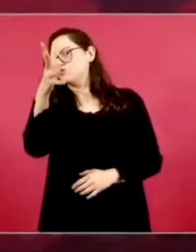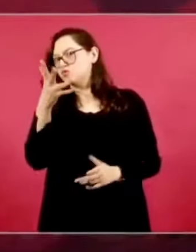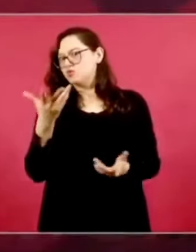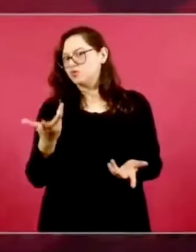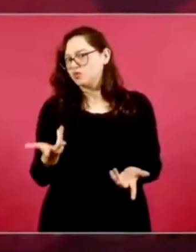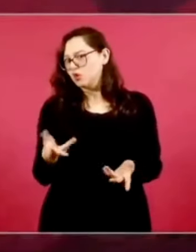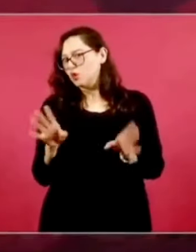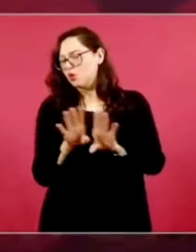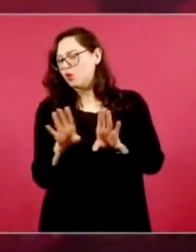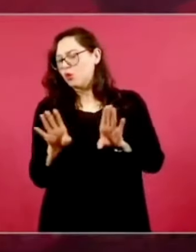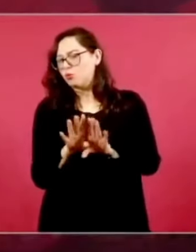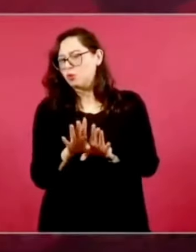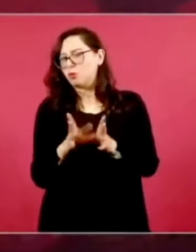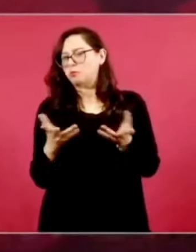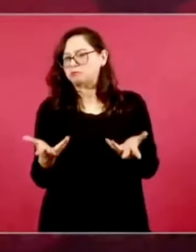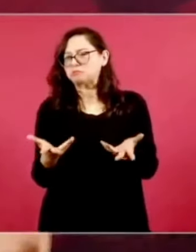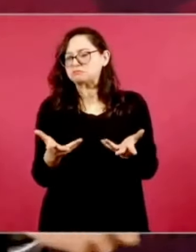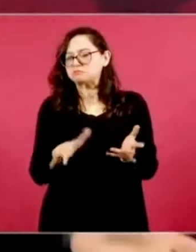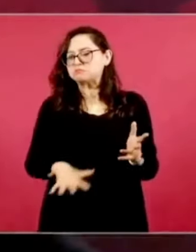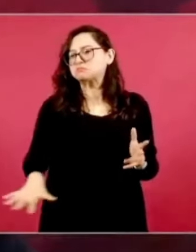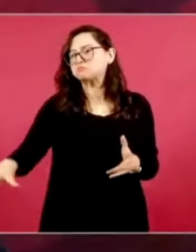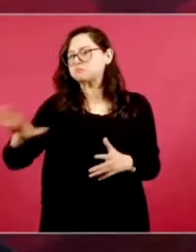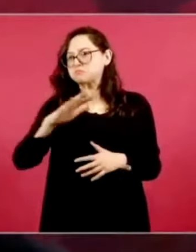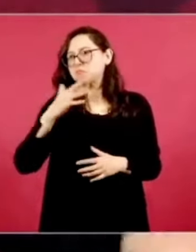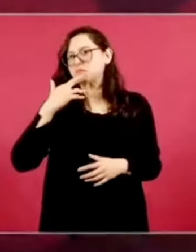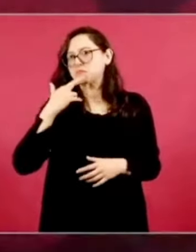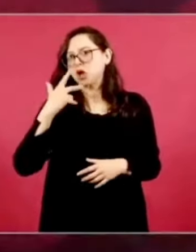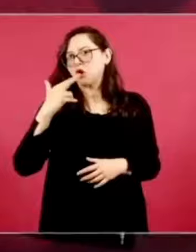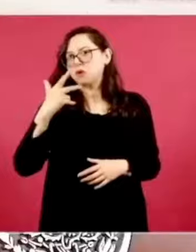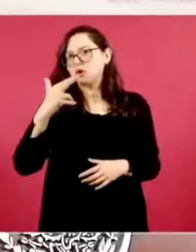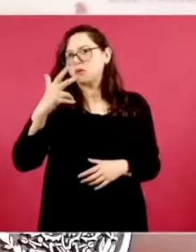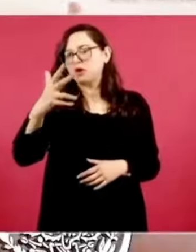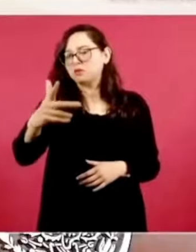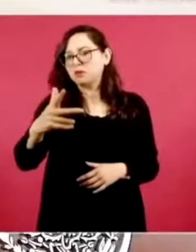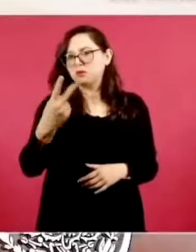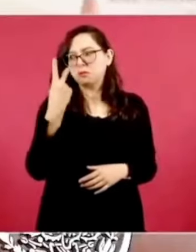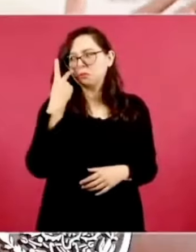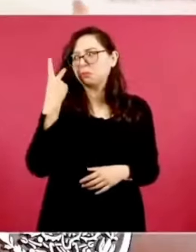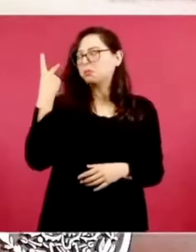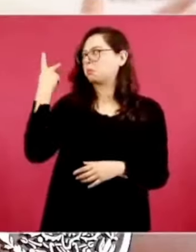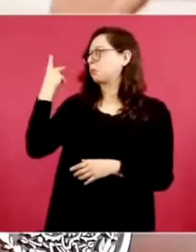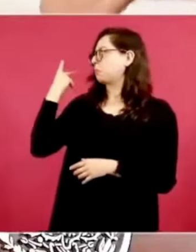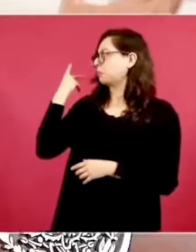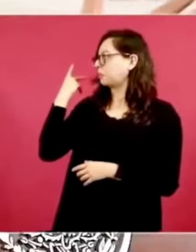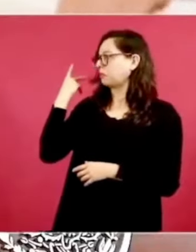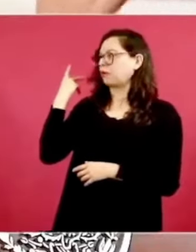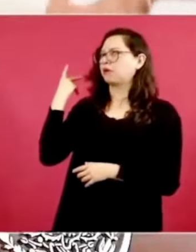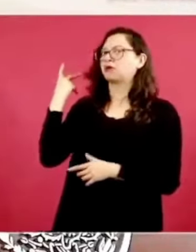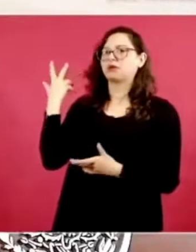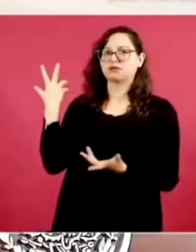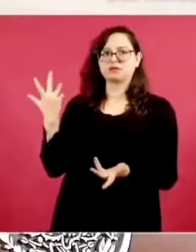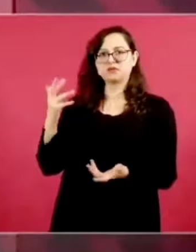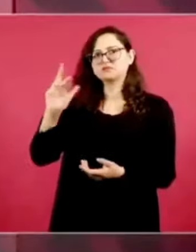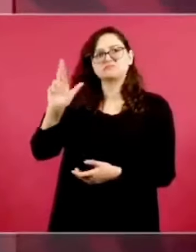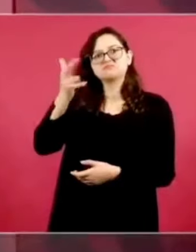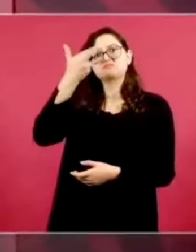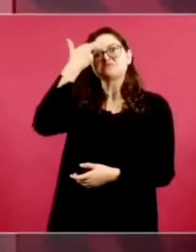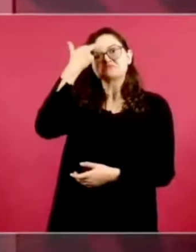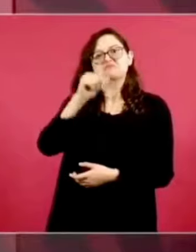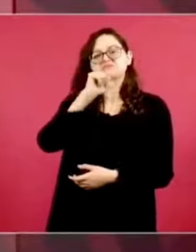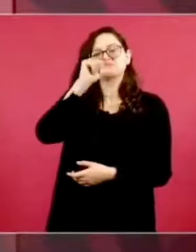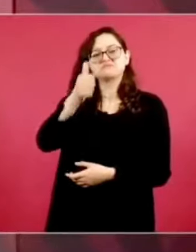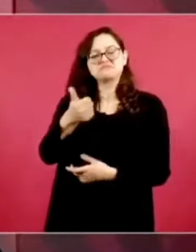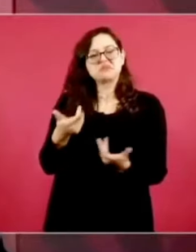Una sociedad mejor, si no nos inspiramos en